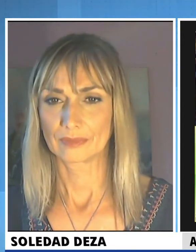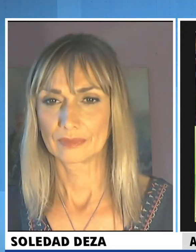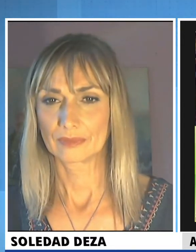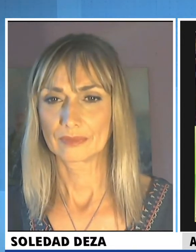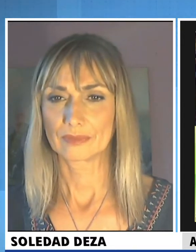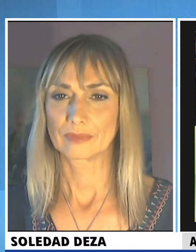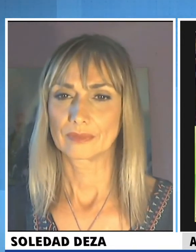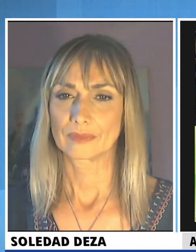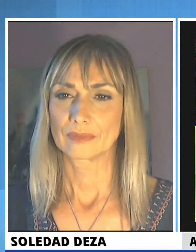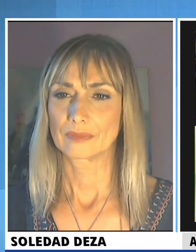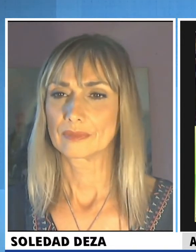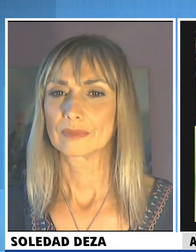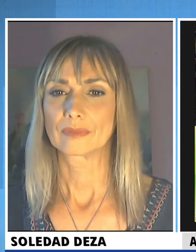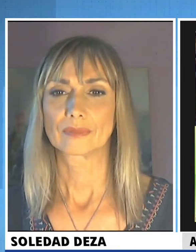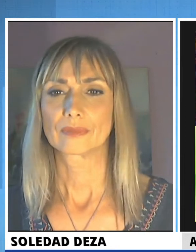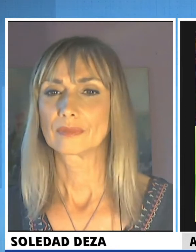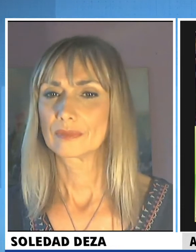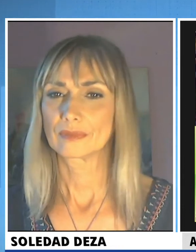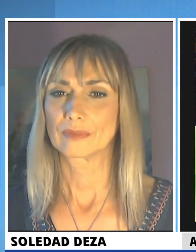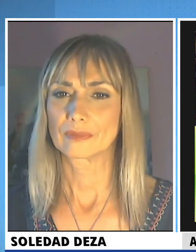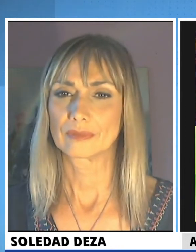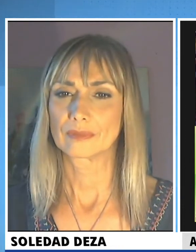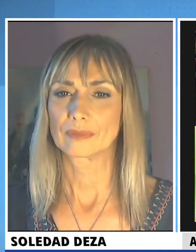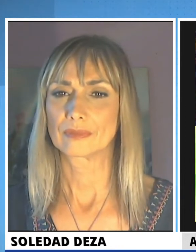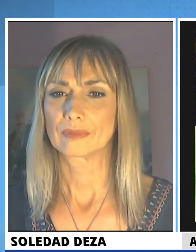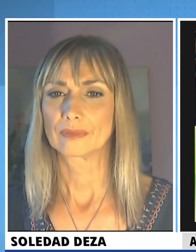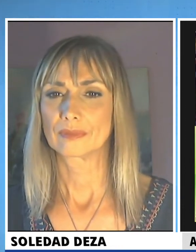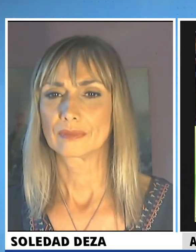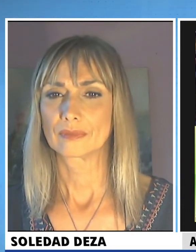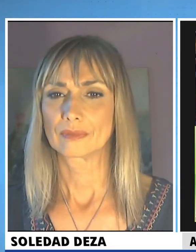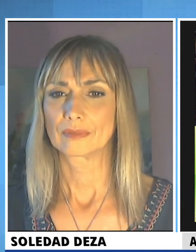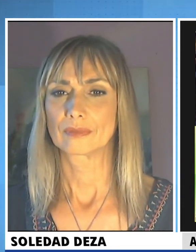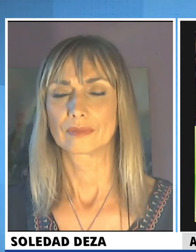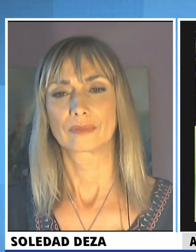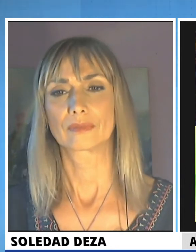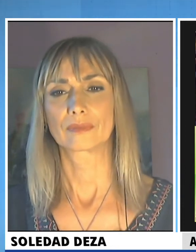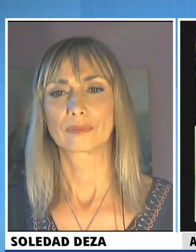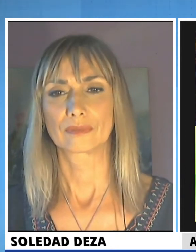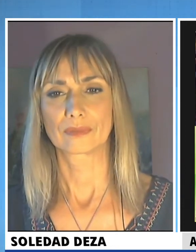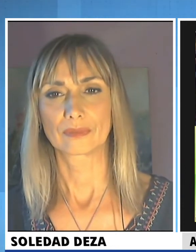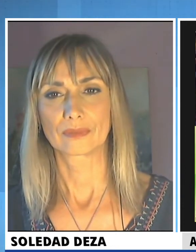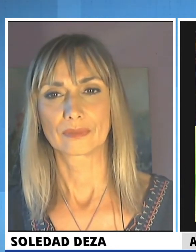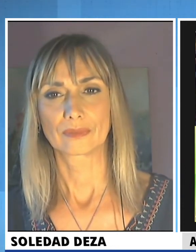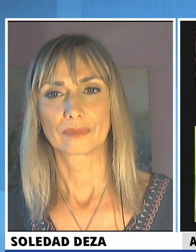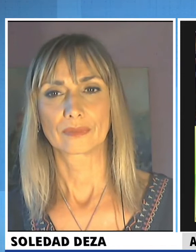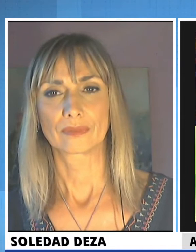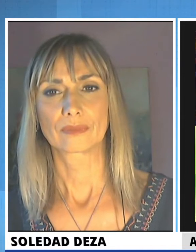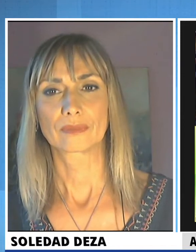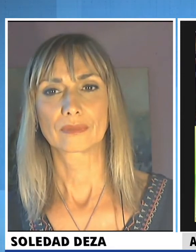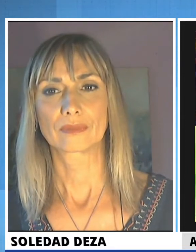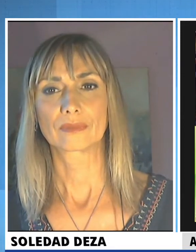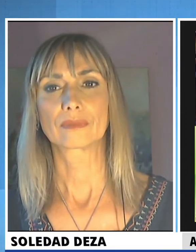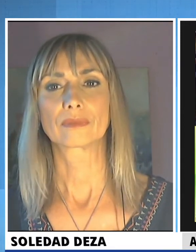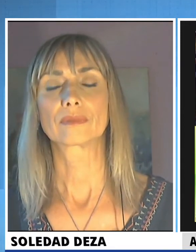se profundiza. ¿Por qué? Porque además de las violencias propias de las modalidades de género, encontramos violencia institucional. Y al no haber